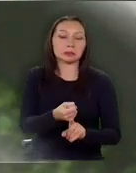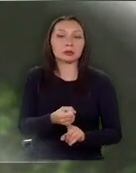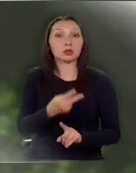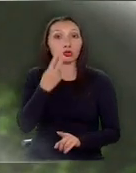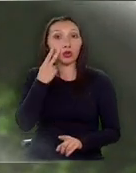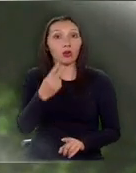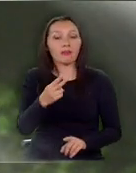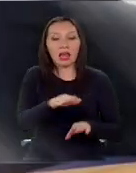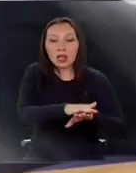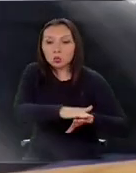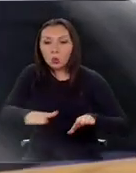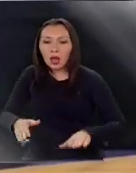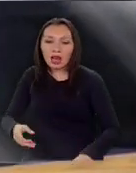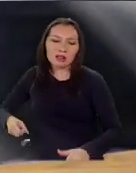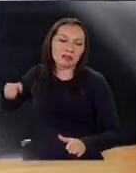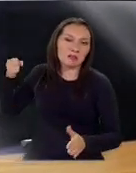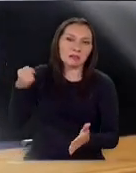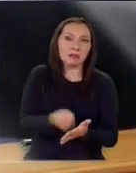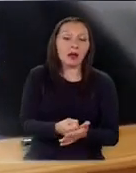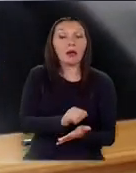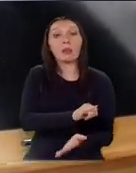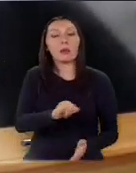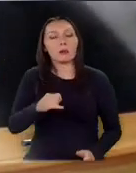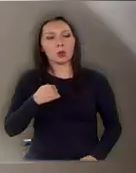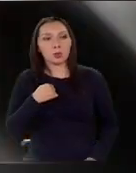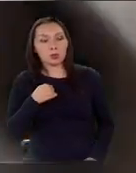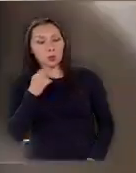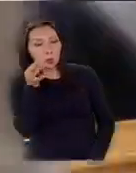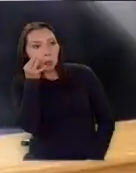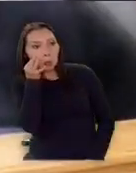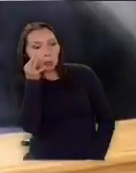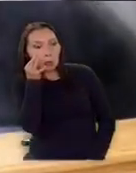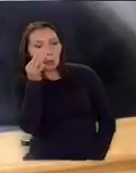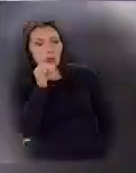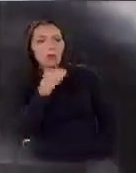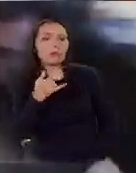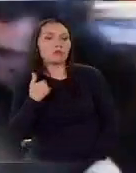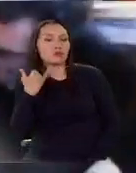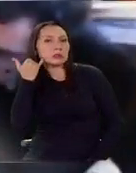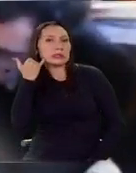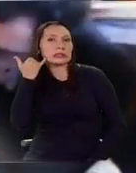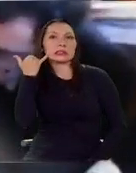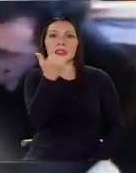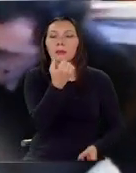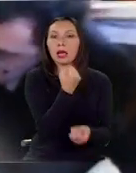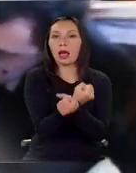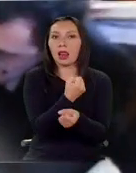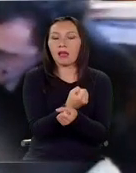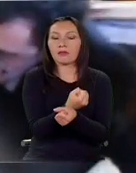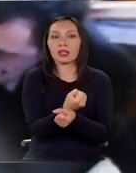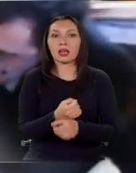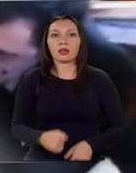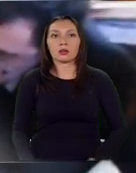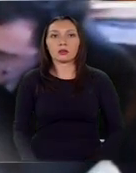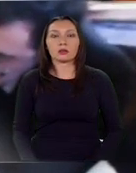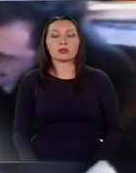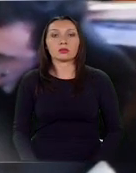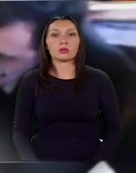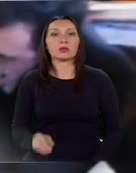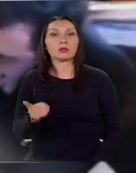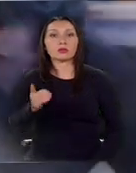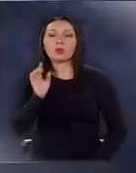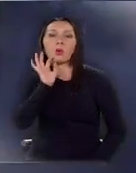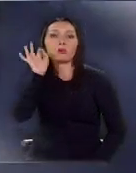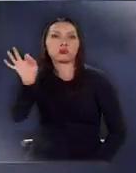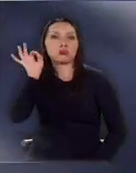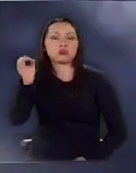golpeando el piso. Acto seguido yo opto por llamar a carabineros y contarles lo que está